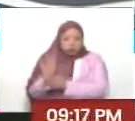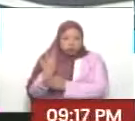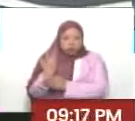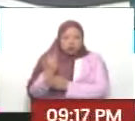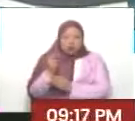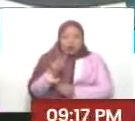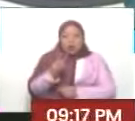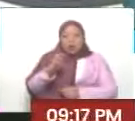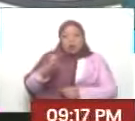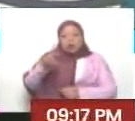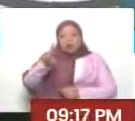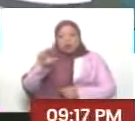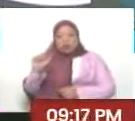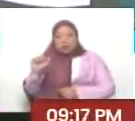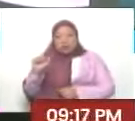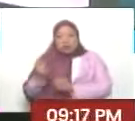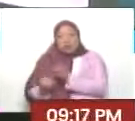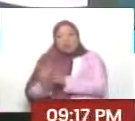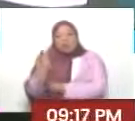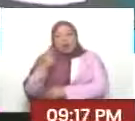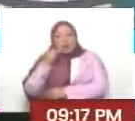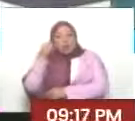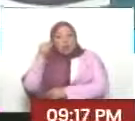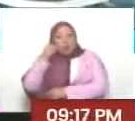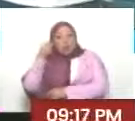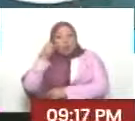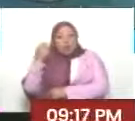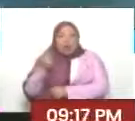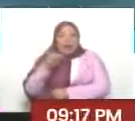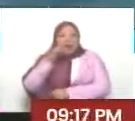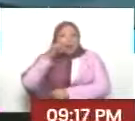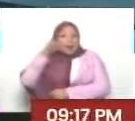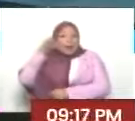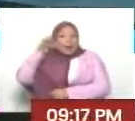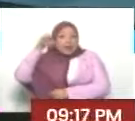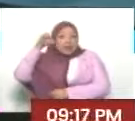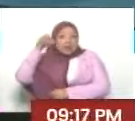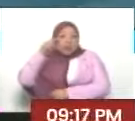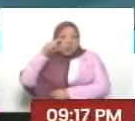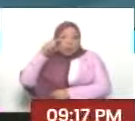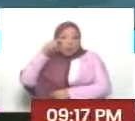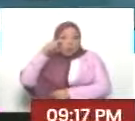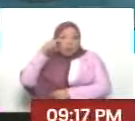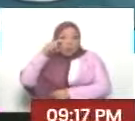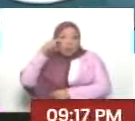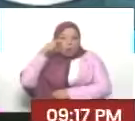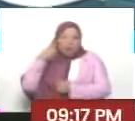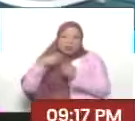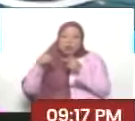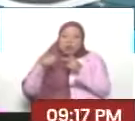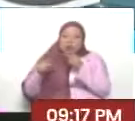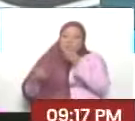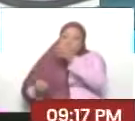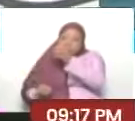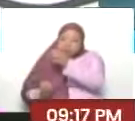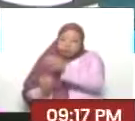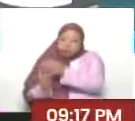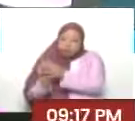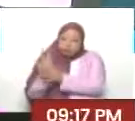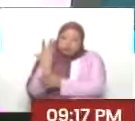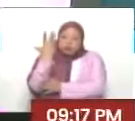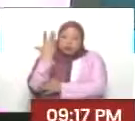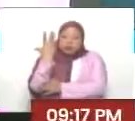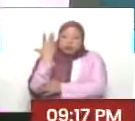vera, lirios, girasoles, gradiola, anturión, lisianthus,